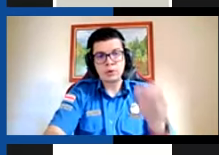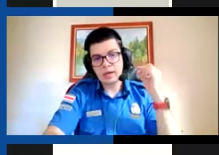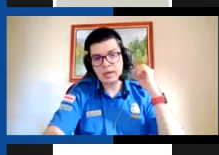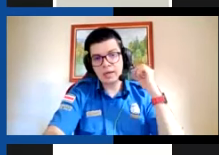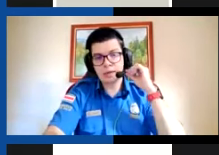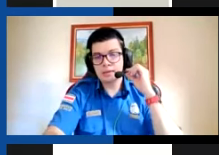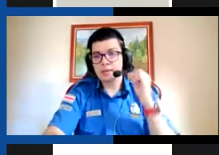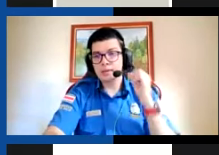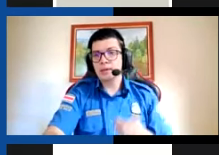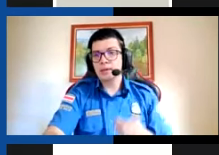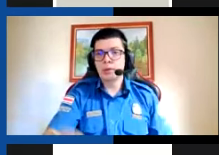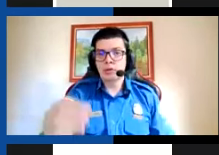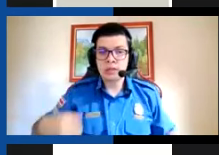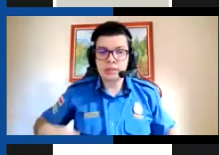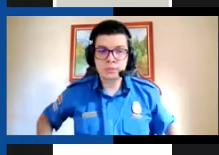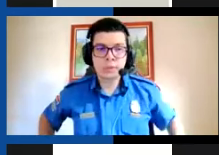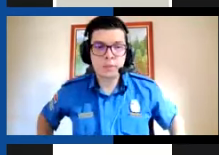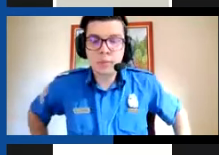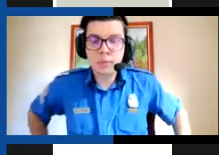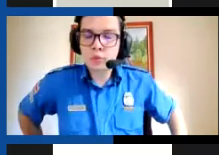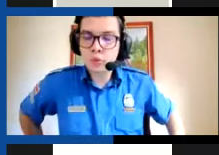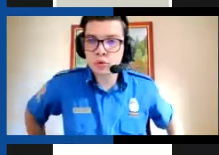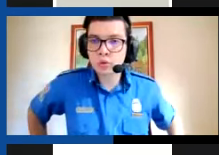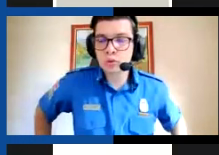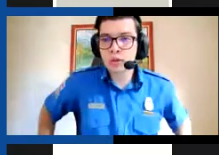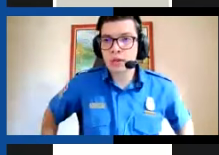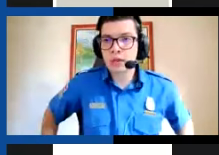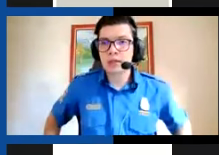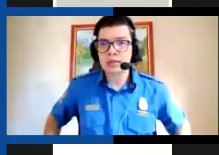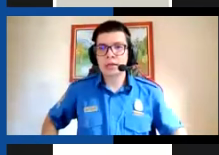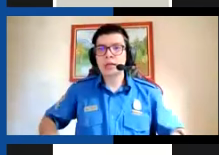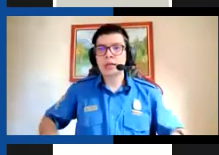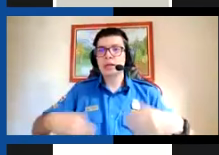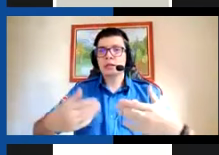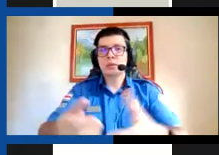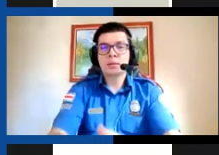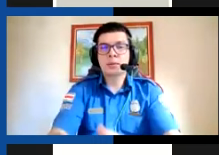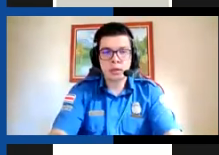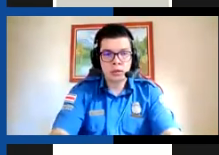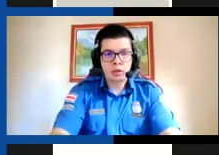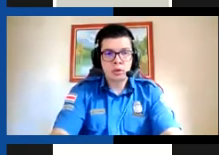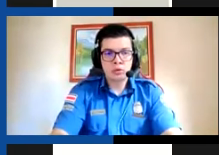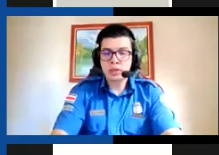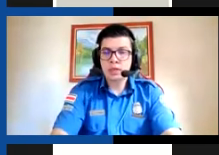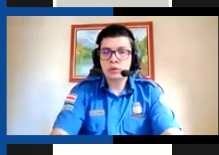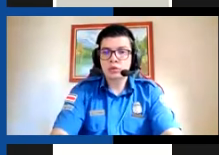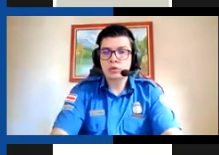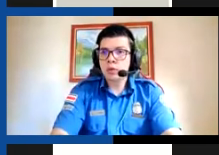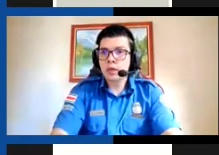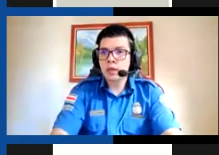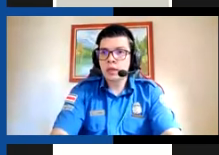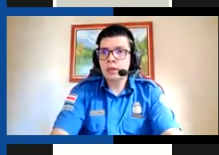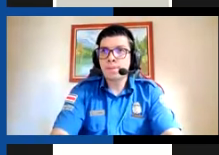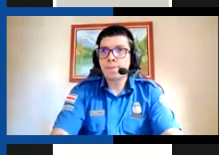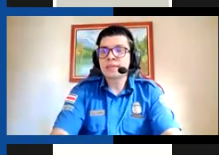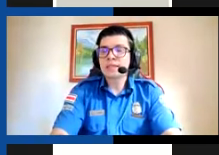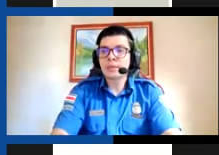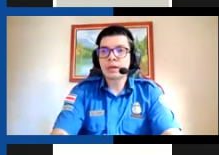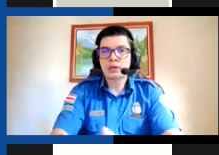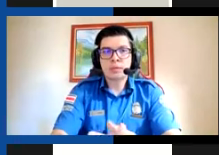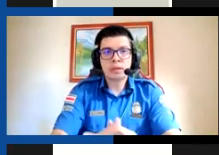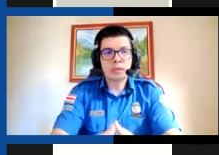Primero que nada, buenos días. Para mí también es un gusto estar aquí y expresarme un ratito sobre